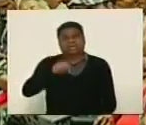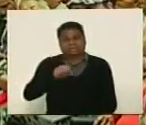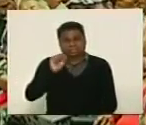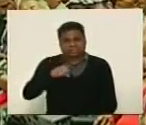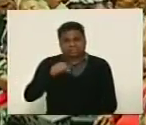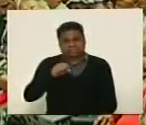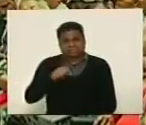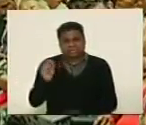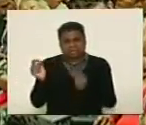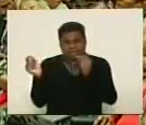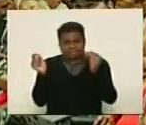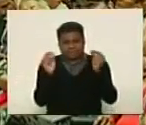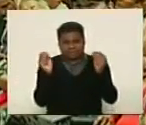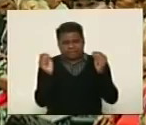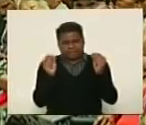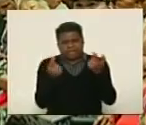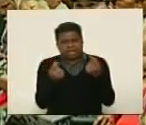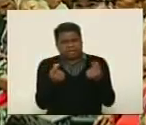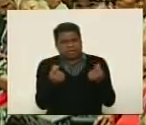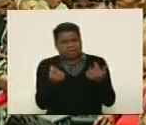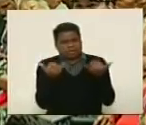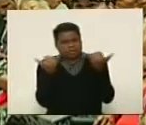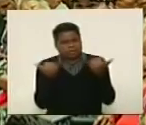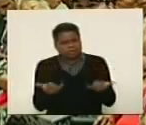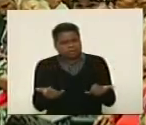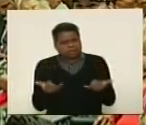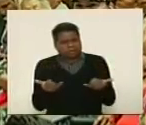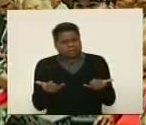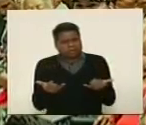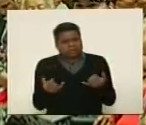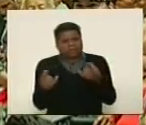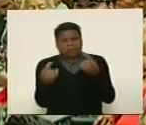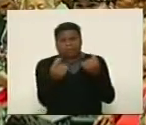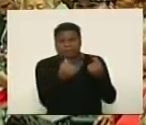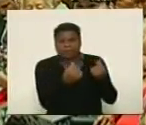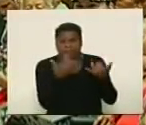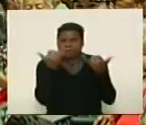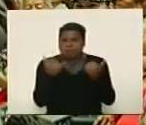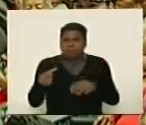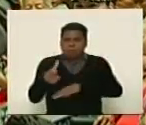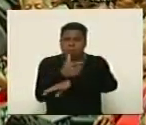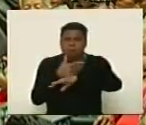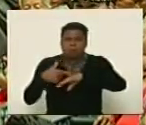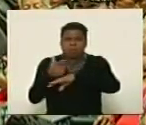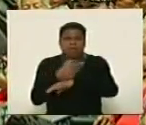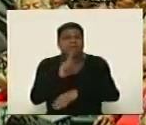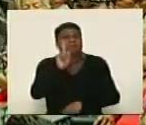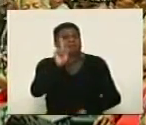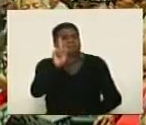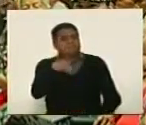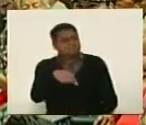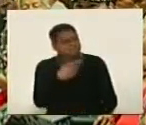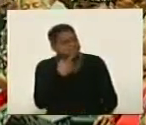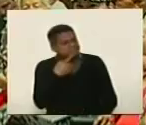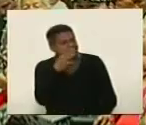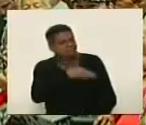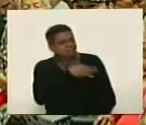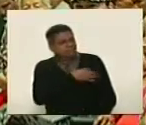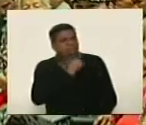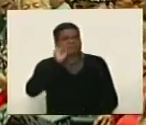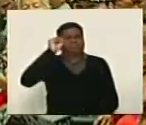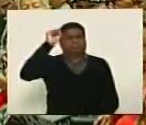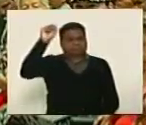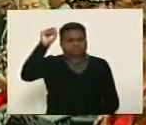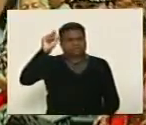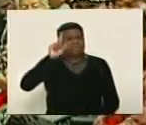el debate de la economía, pero es también el debate del Estado, también es el debate del socialismo, también